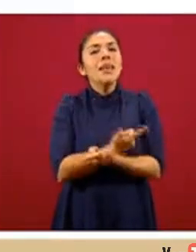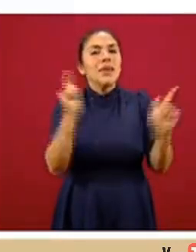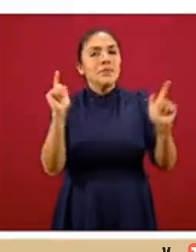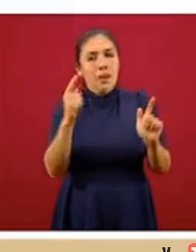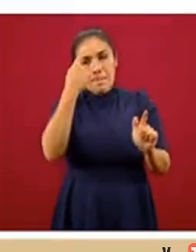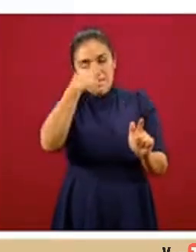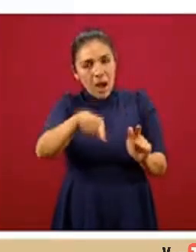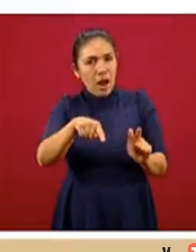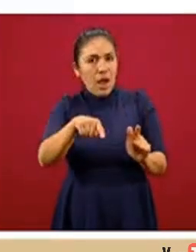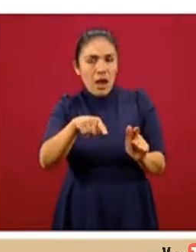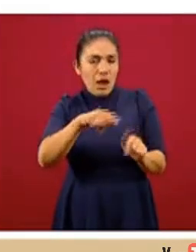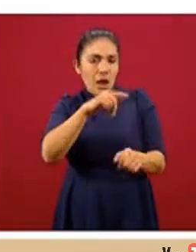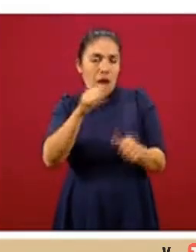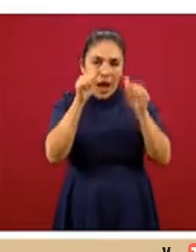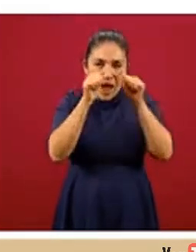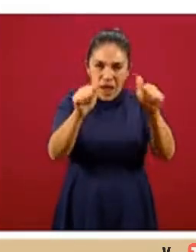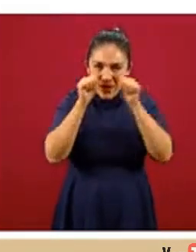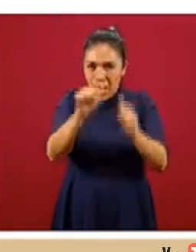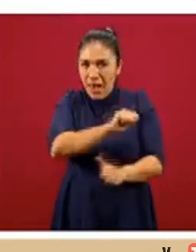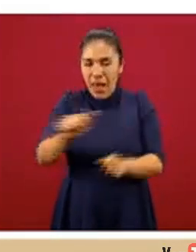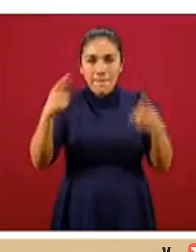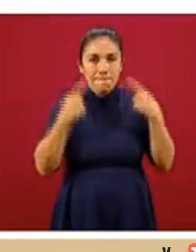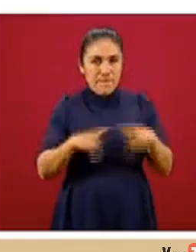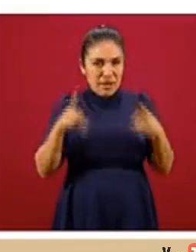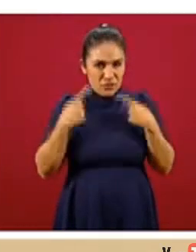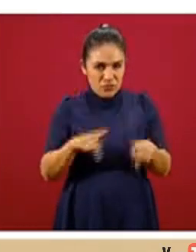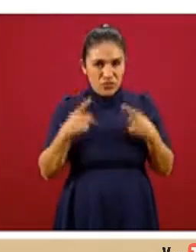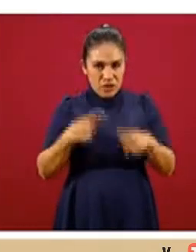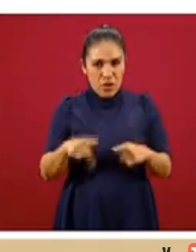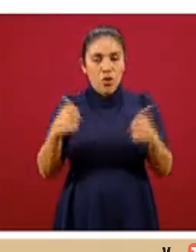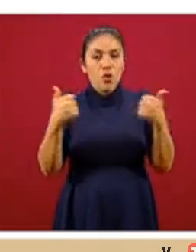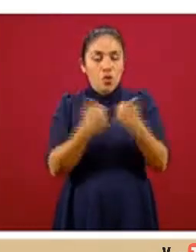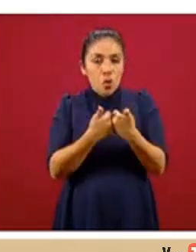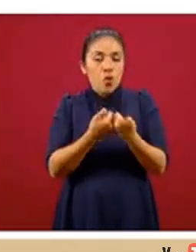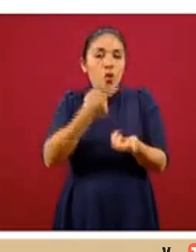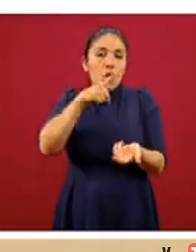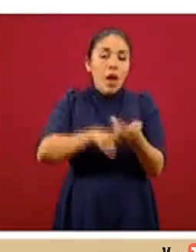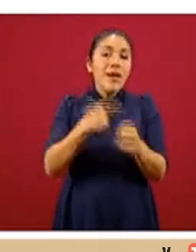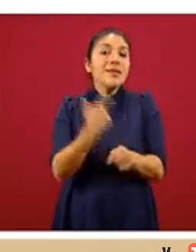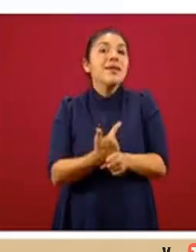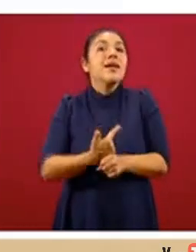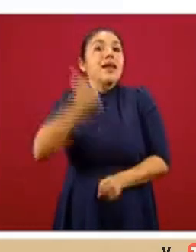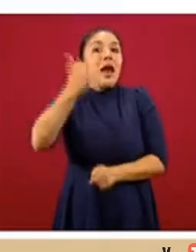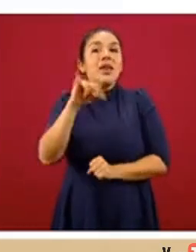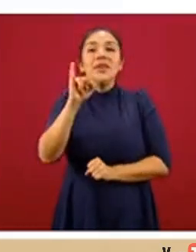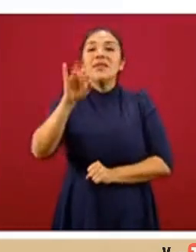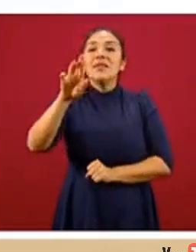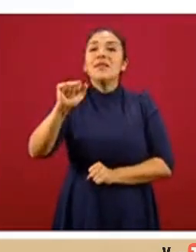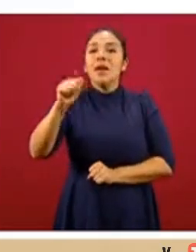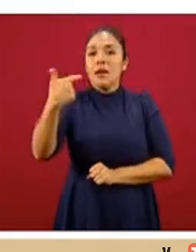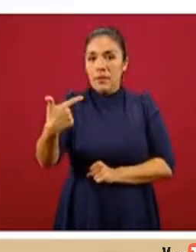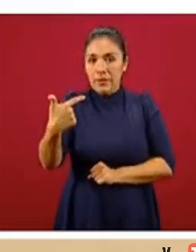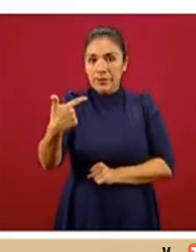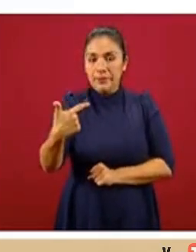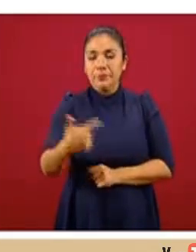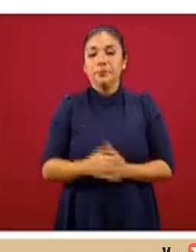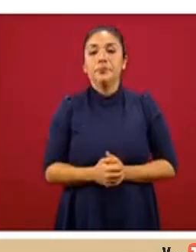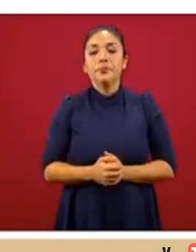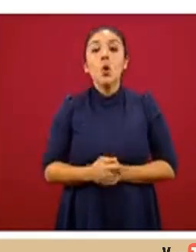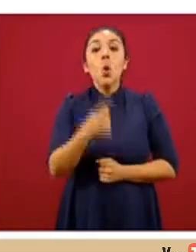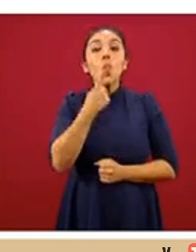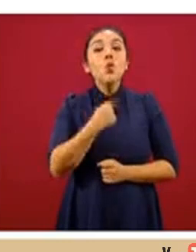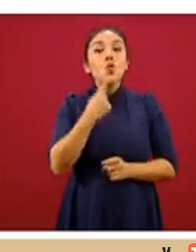de base para atender pacientes graves, IRAG. La línea